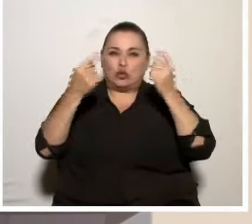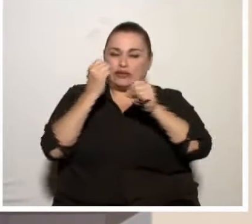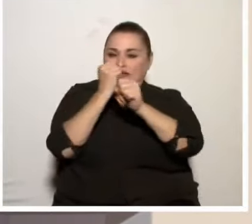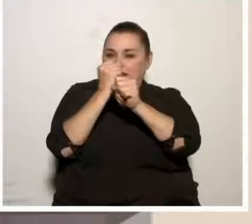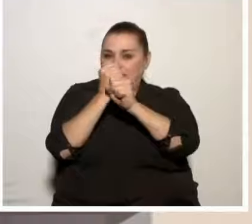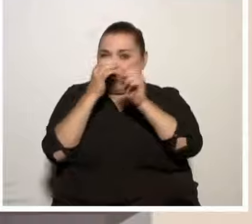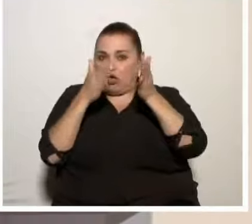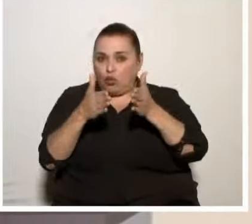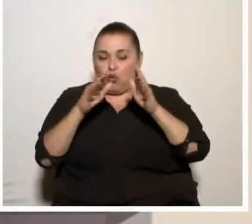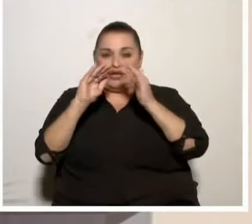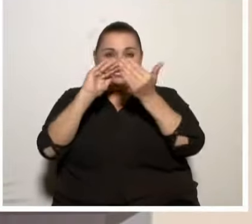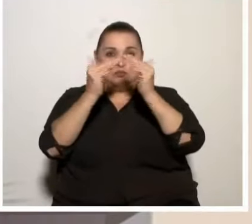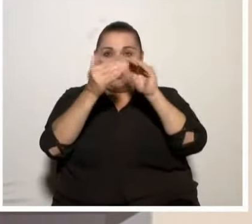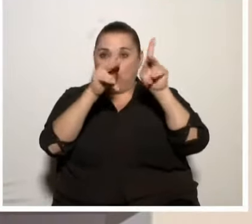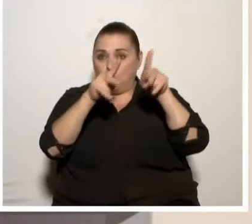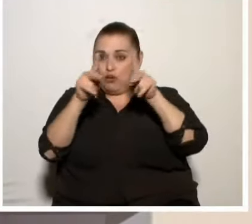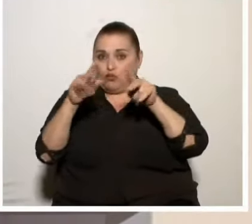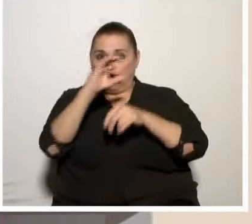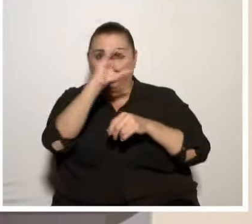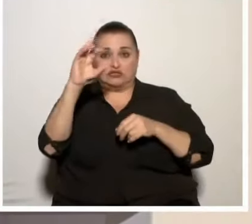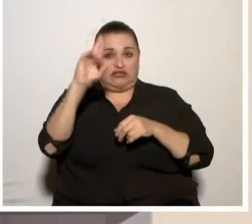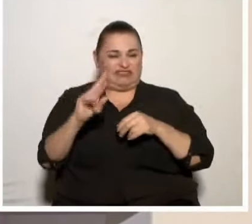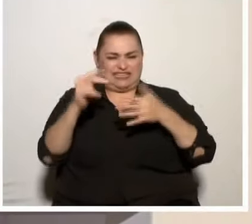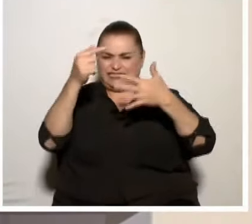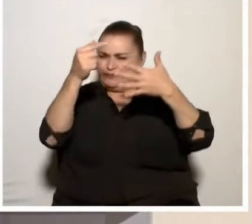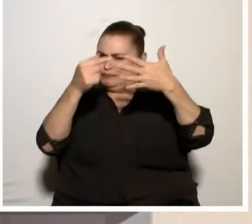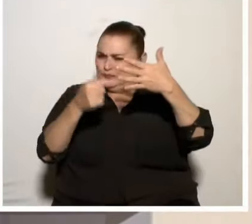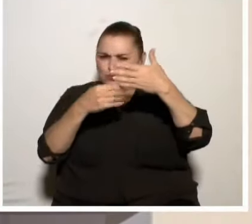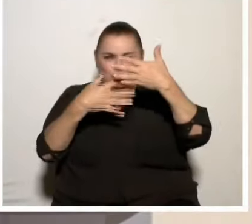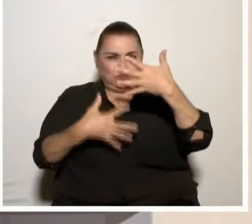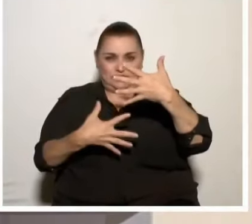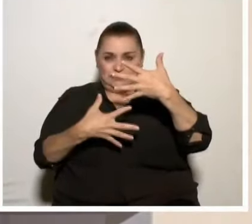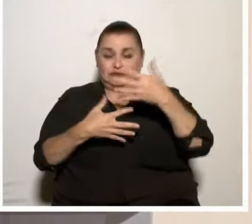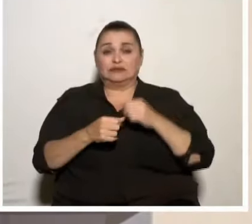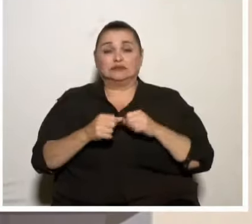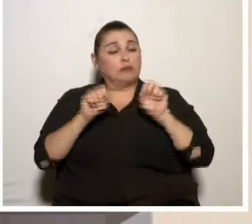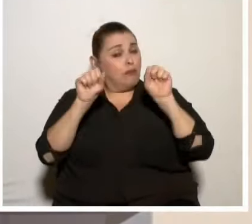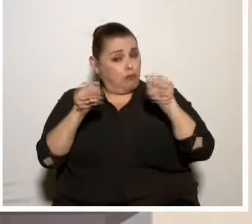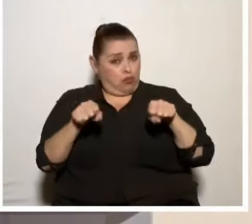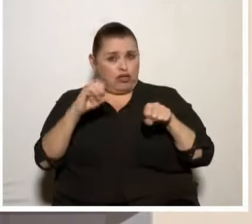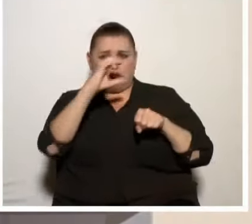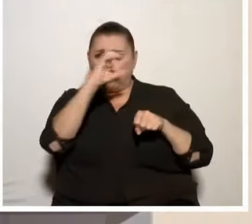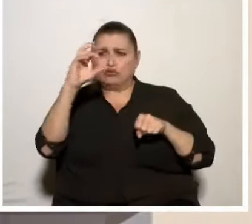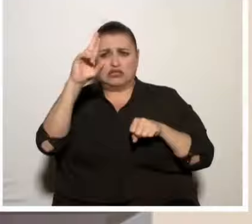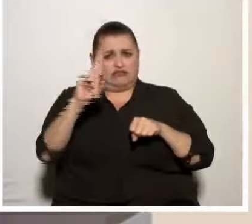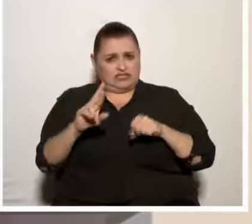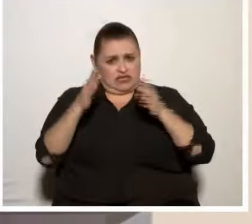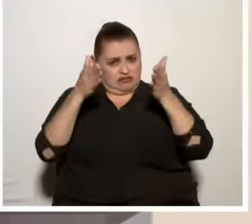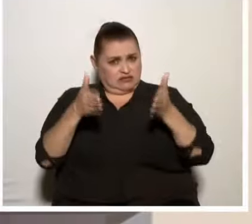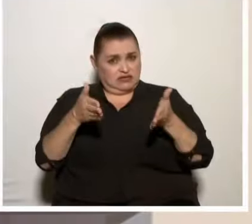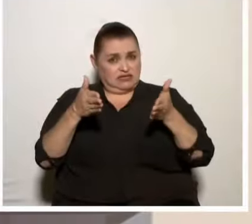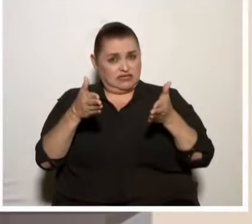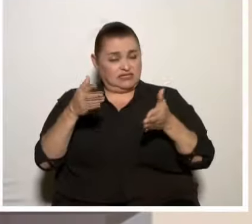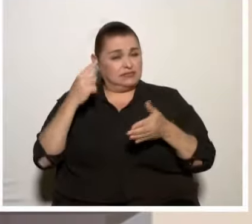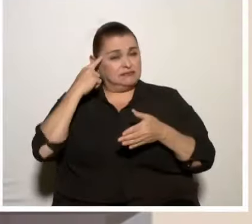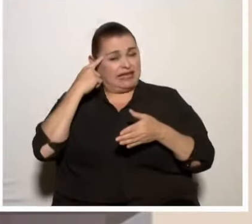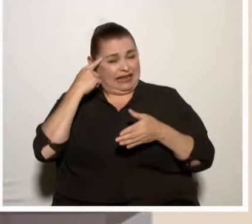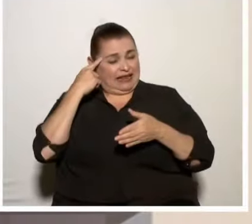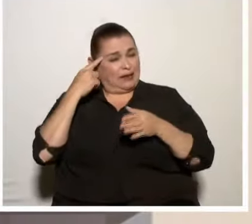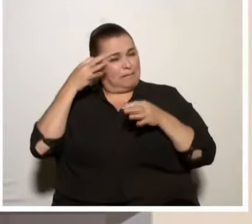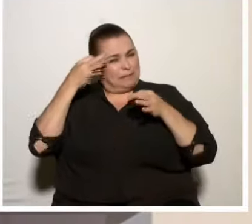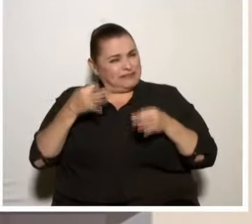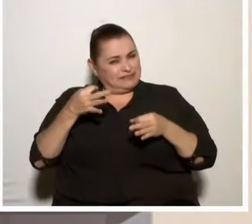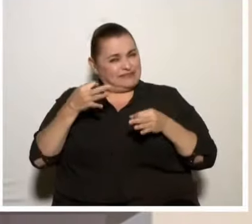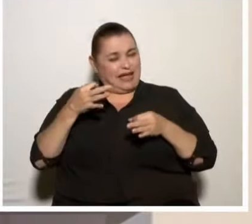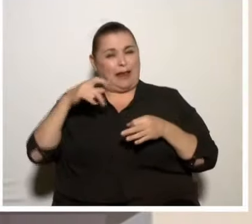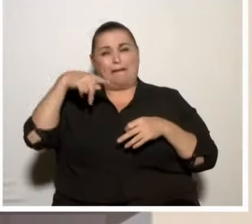pueblo costarricense, entre muchas otras. ¿Podrán los costarricenses, don Welmer, considerar al PAC para un